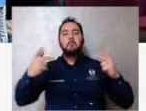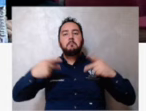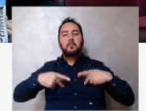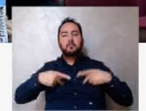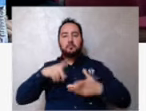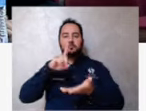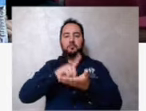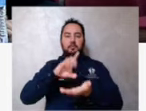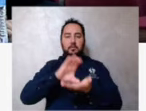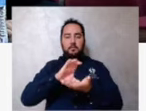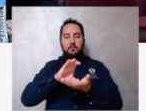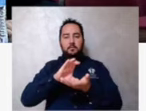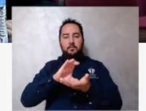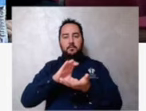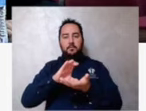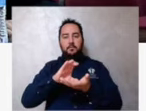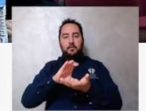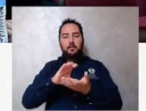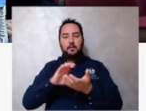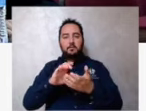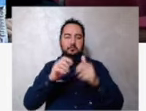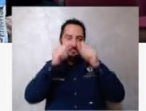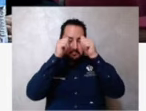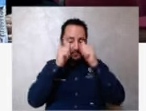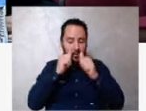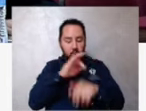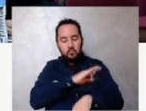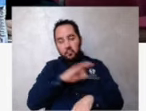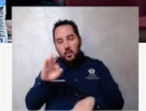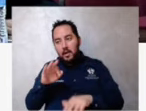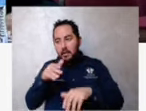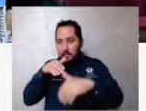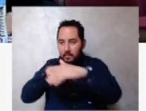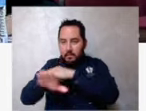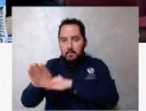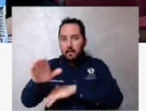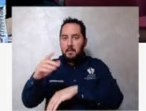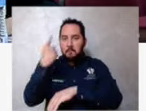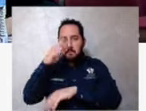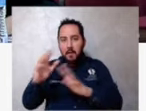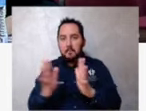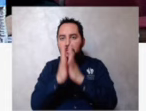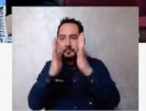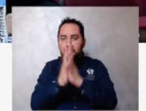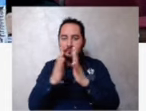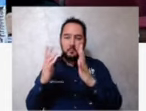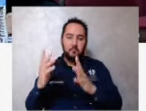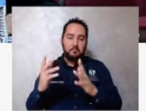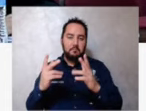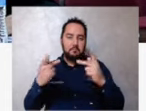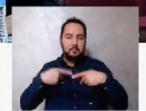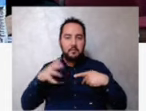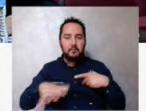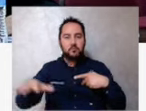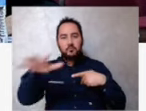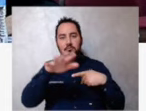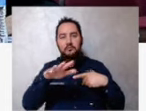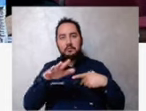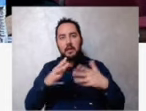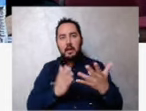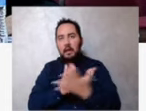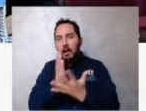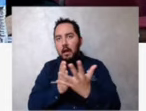con discapacidad, incluyendo la visual, puedan ejercer plenamente sus derechos de participación ciudadana y tengan acceso efectivo a la